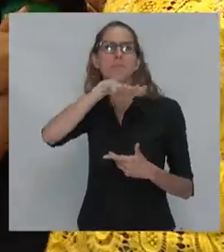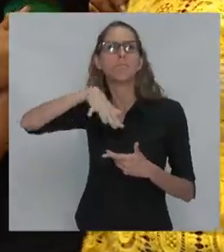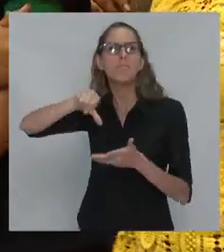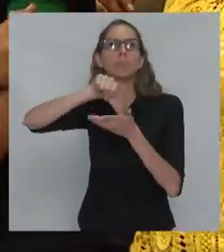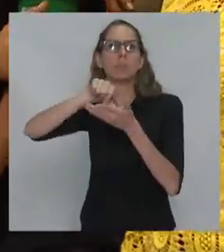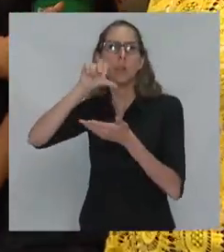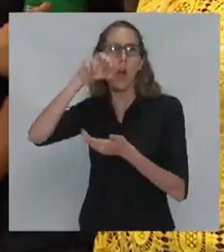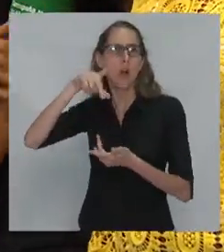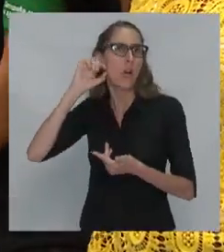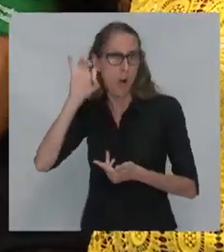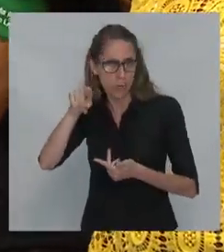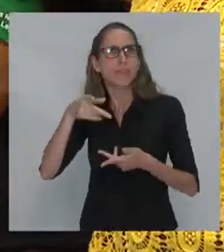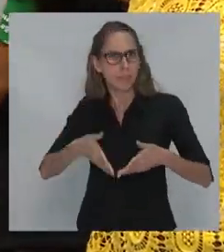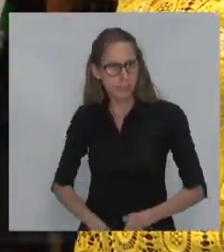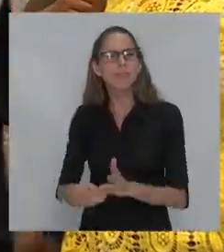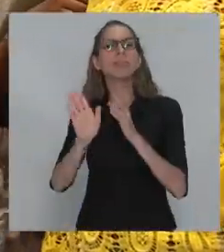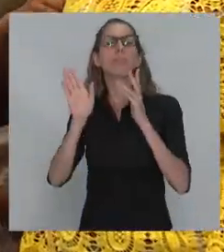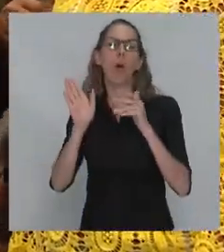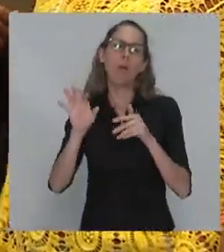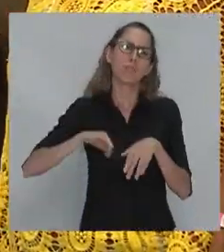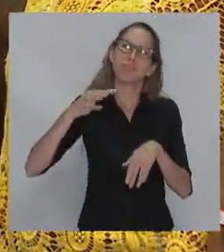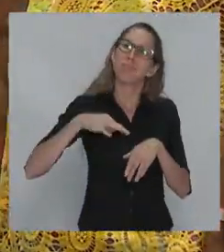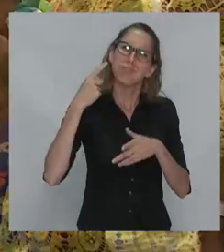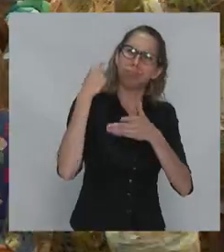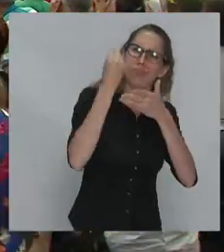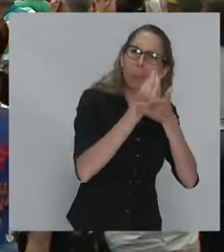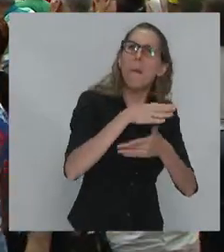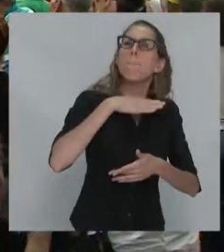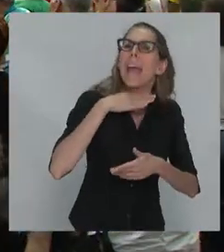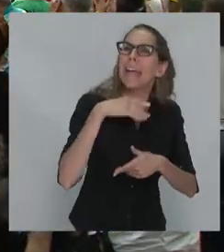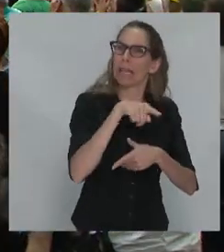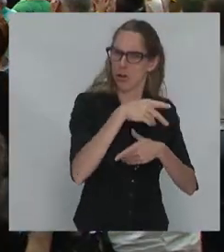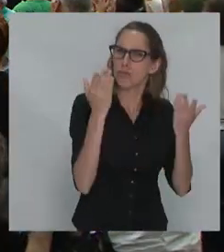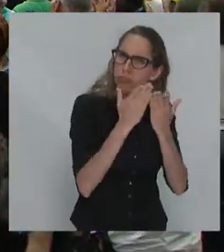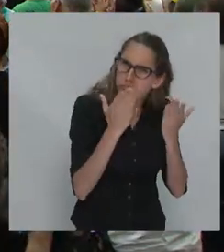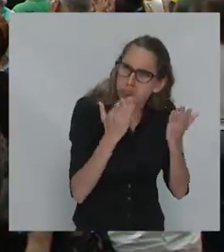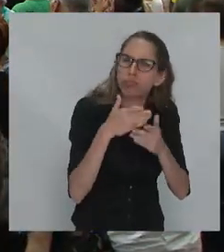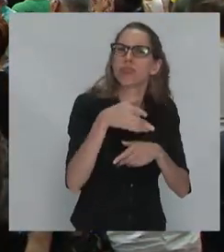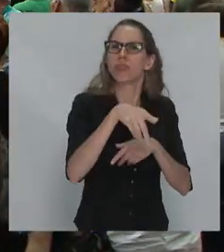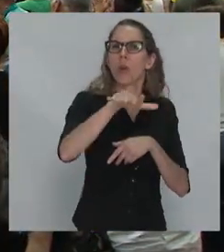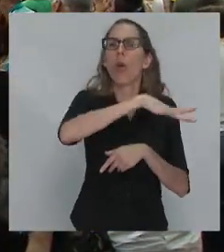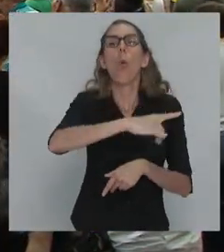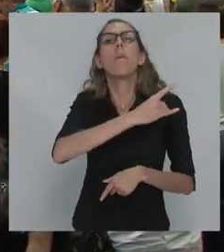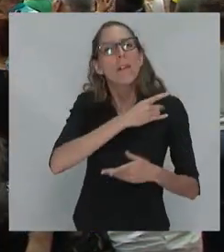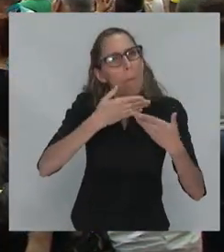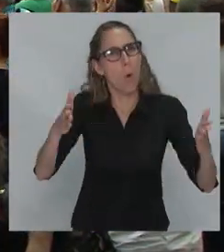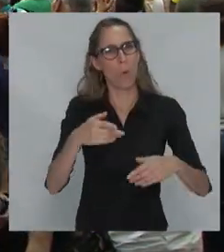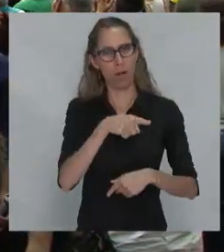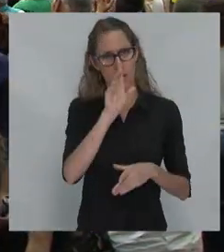del Congo, pero viví mucho tiempo en México, estudié en México, en una universidad pública,